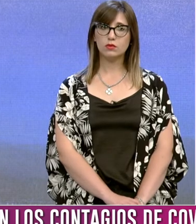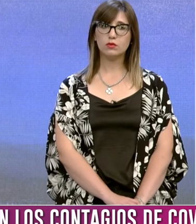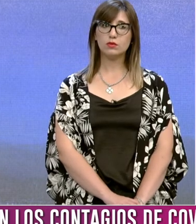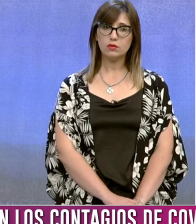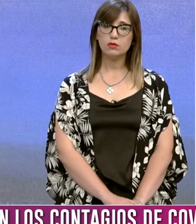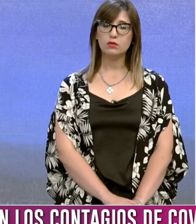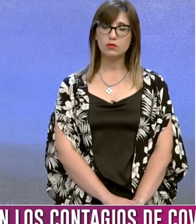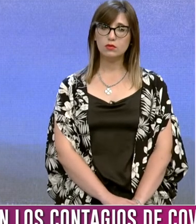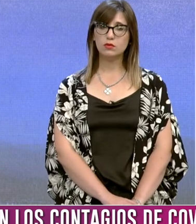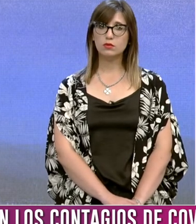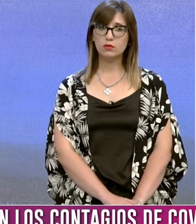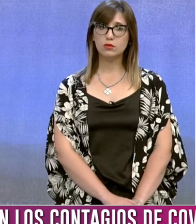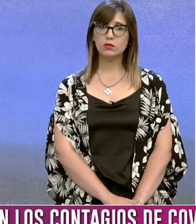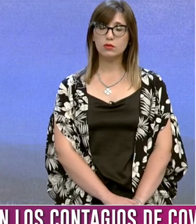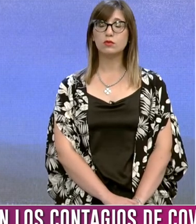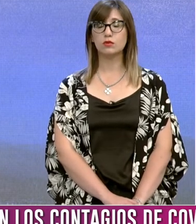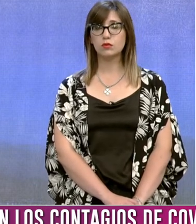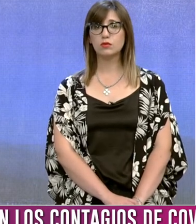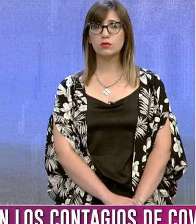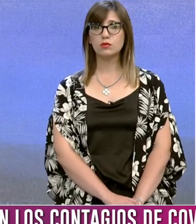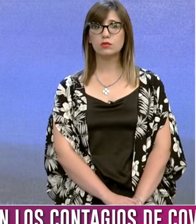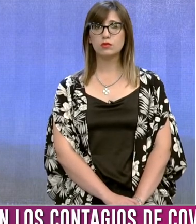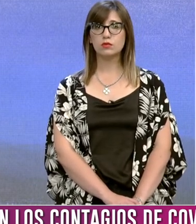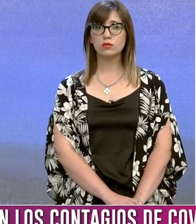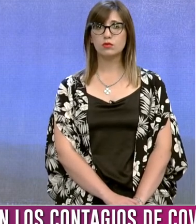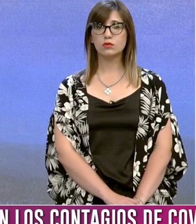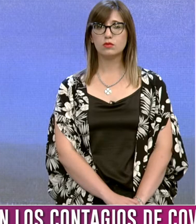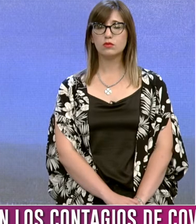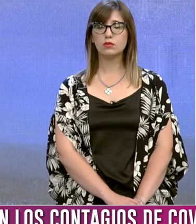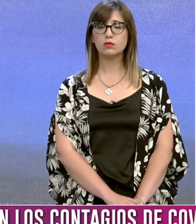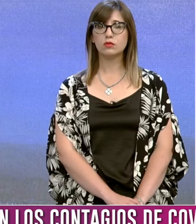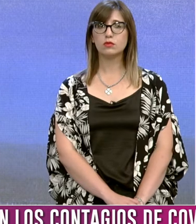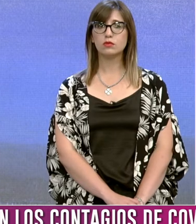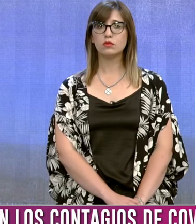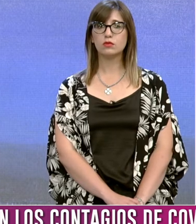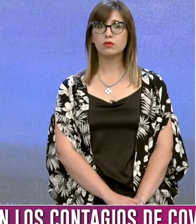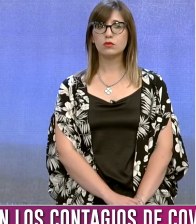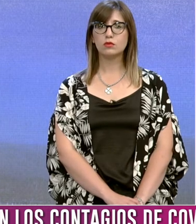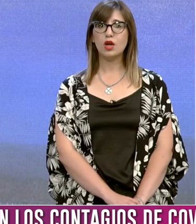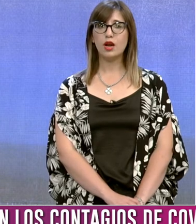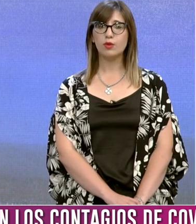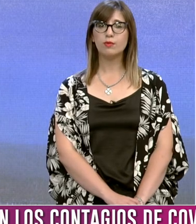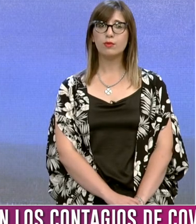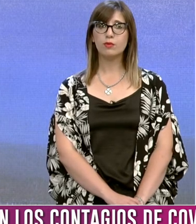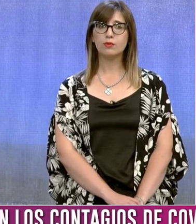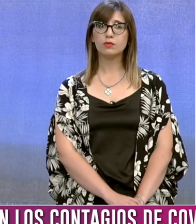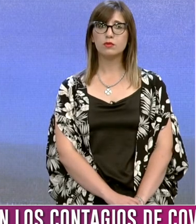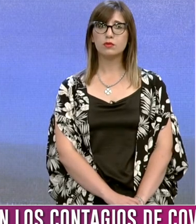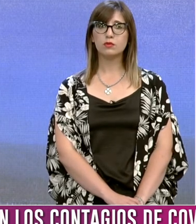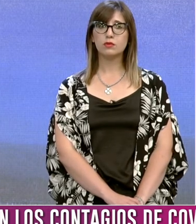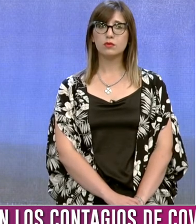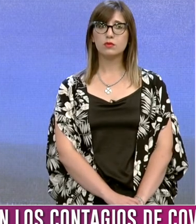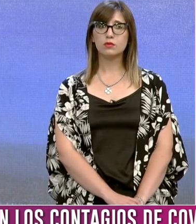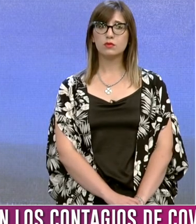de unos 15 o 20 días tengamos un impacto aún mayor, porque vamos a tener, vamos a estar recibiendo los pacientes que estamos detectando ahora, que cuando se generó